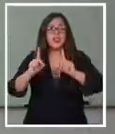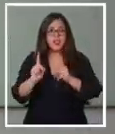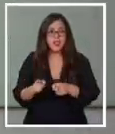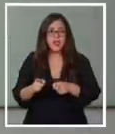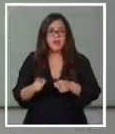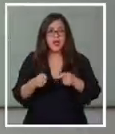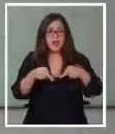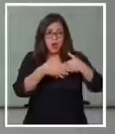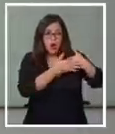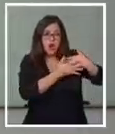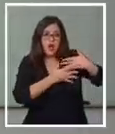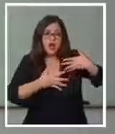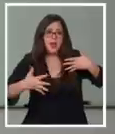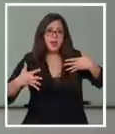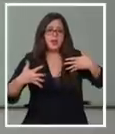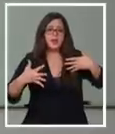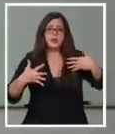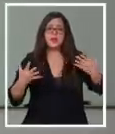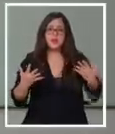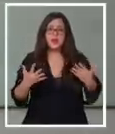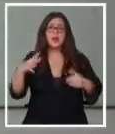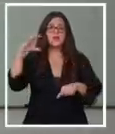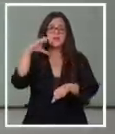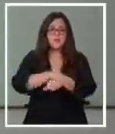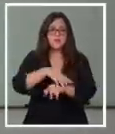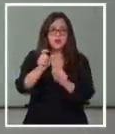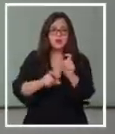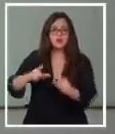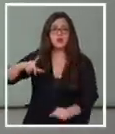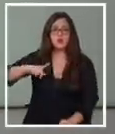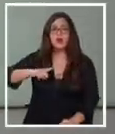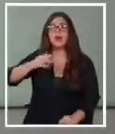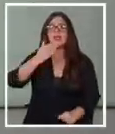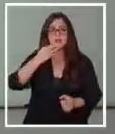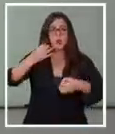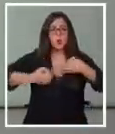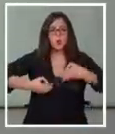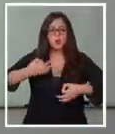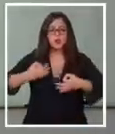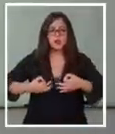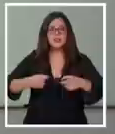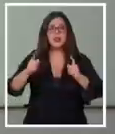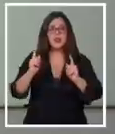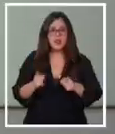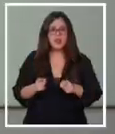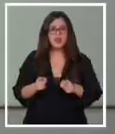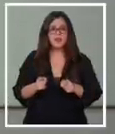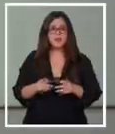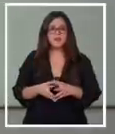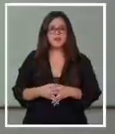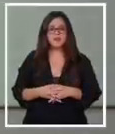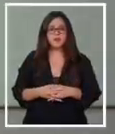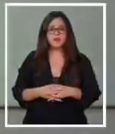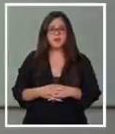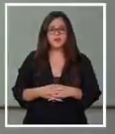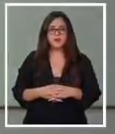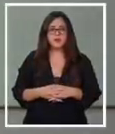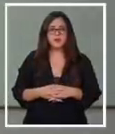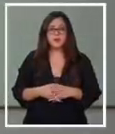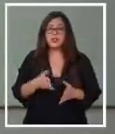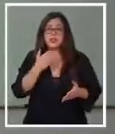adelante para no solamente detener a los culpables sino para que haya justicia se lleve a cabo para